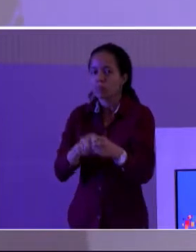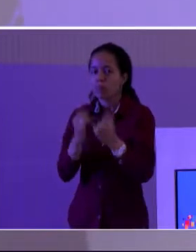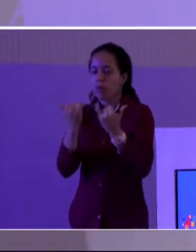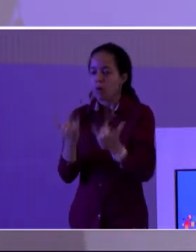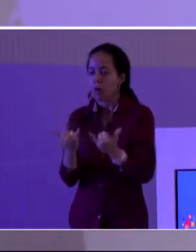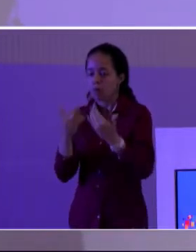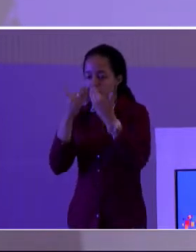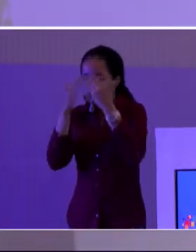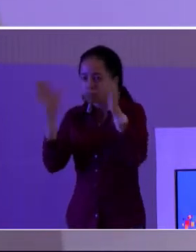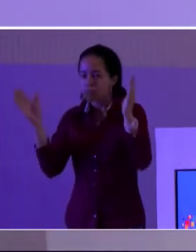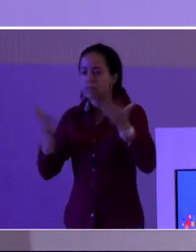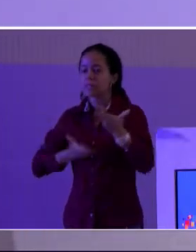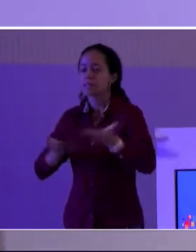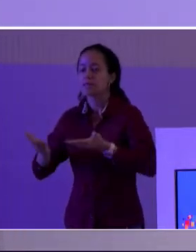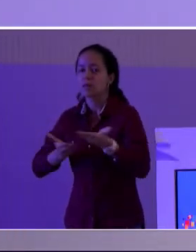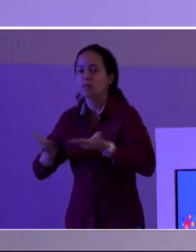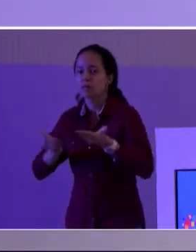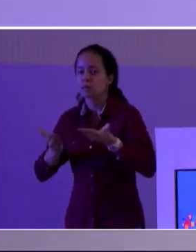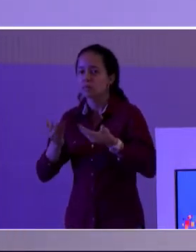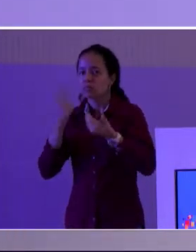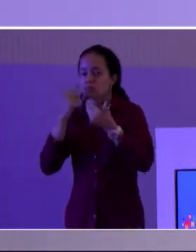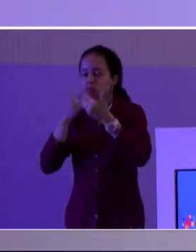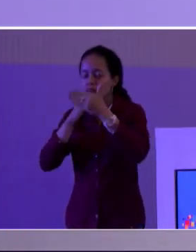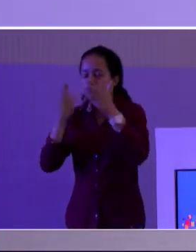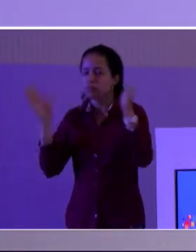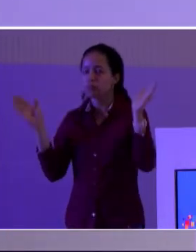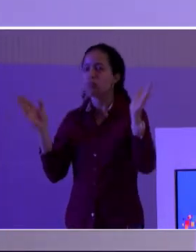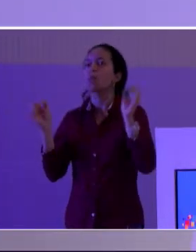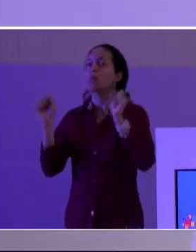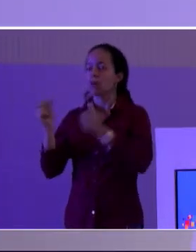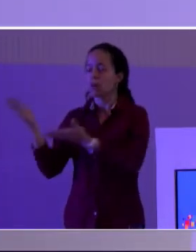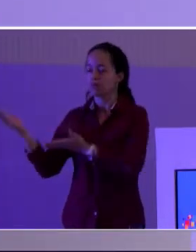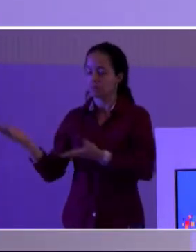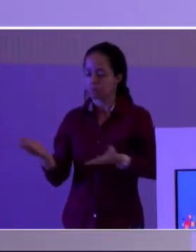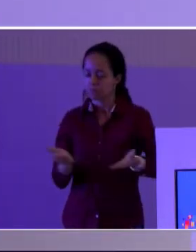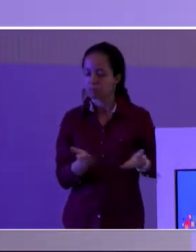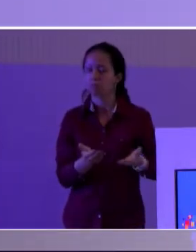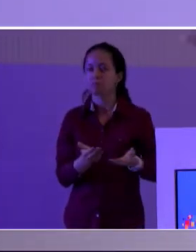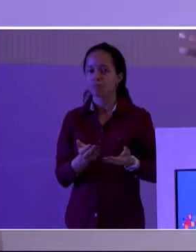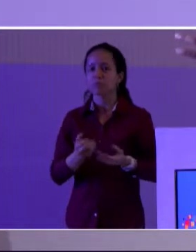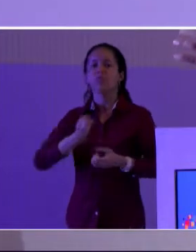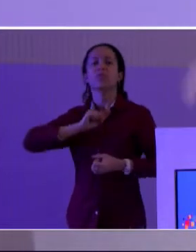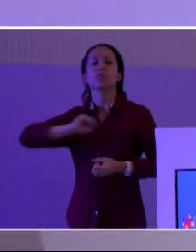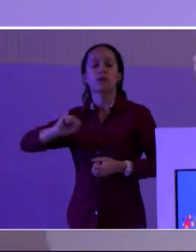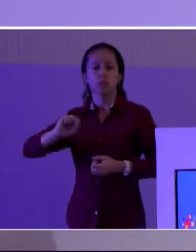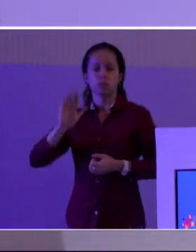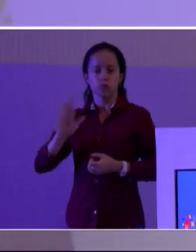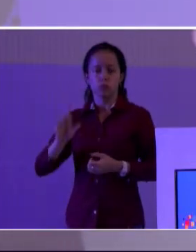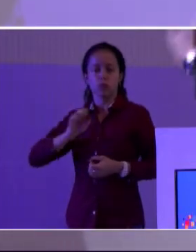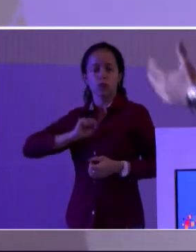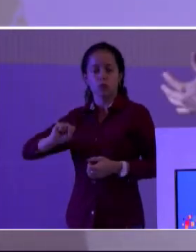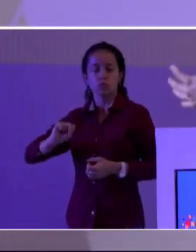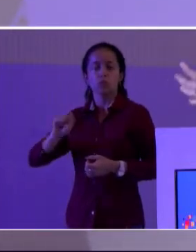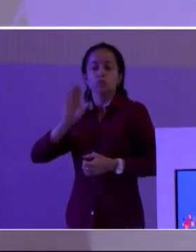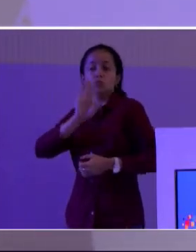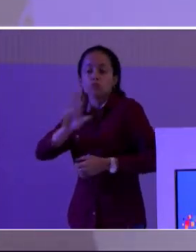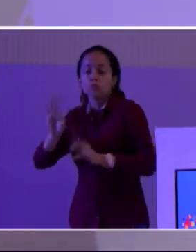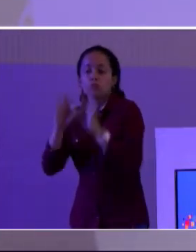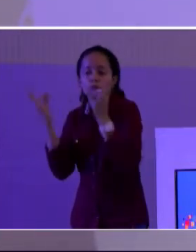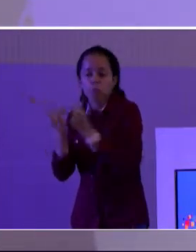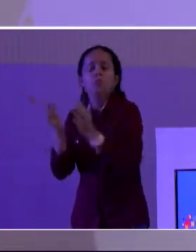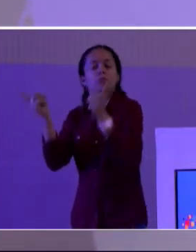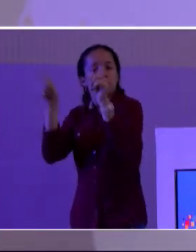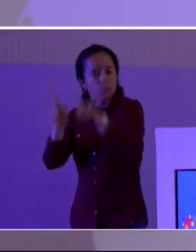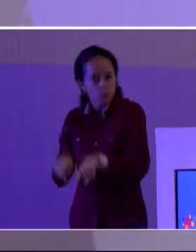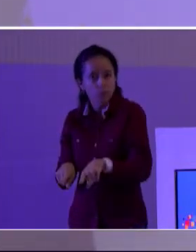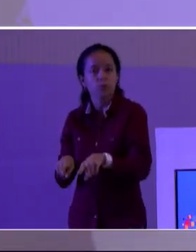oferta pública, en esos servicios públicos esenciales, para que la población pueda acceder a esos derechos, ellos y sus familias,